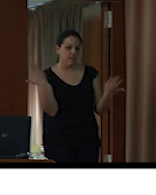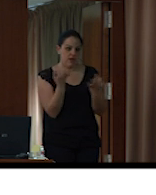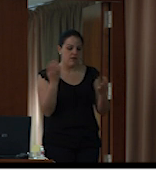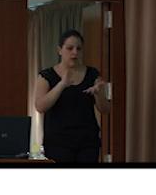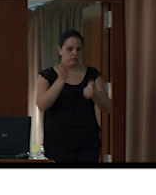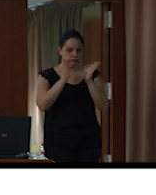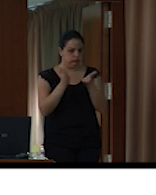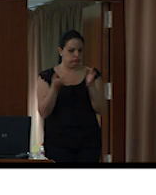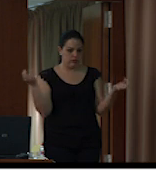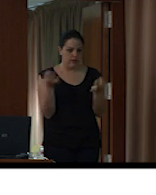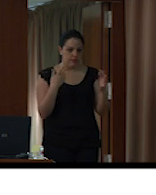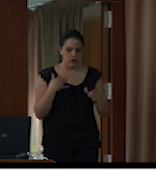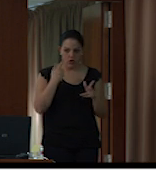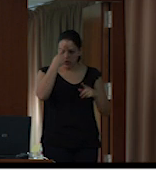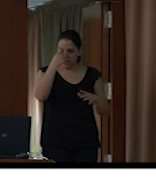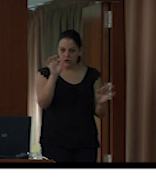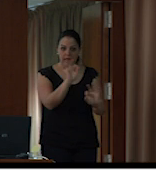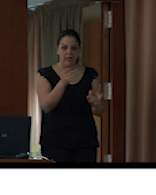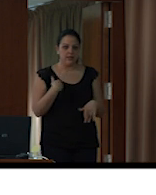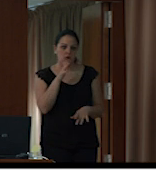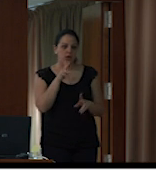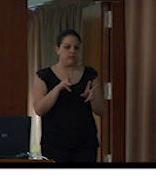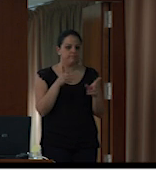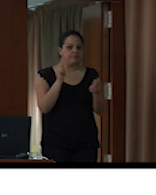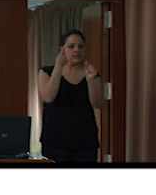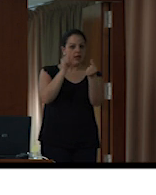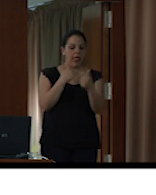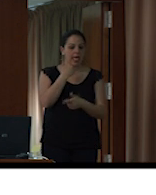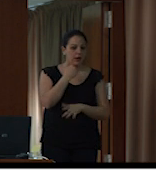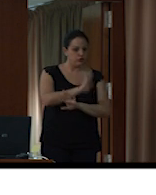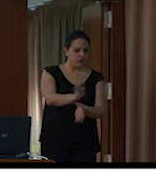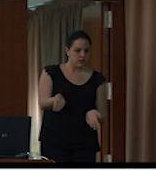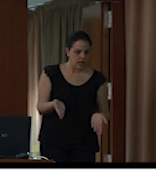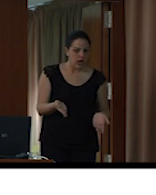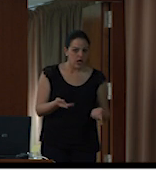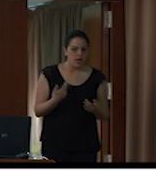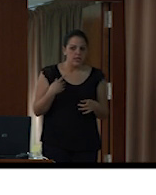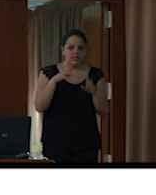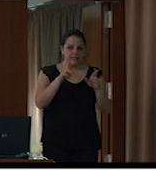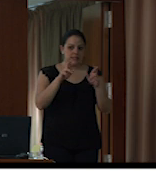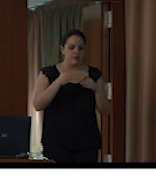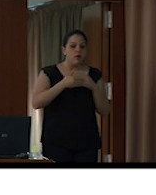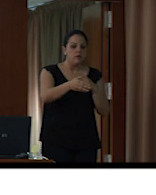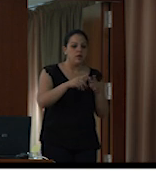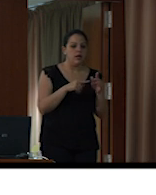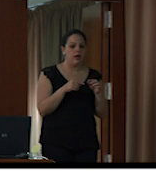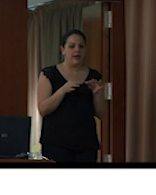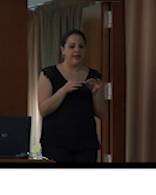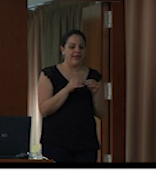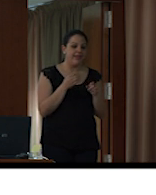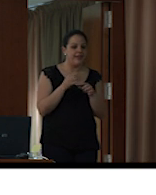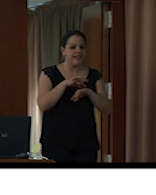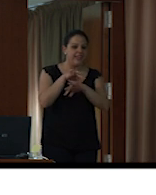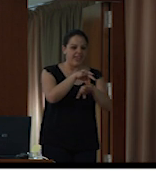no sé si ahora hablamos y comentamos y espero que esto os haya servido de guía. Este es el guía que tuve yo en